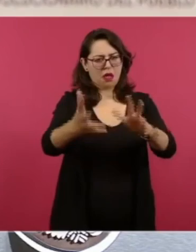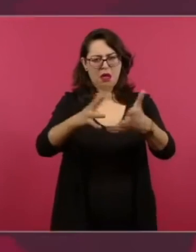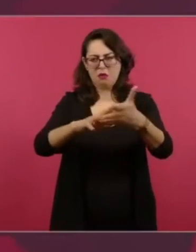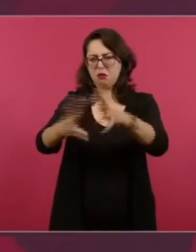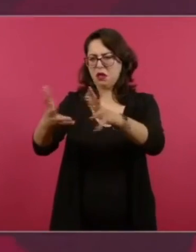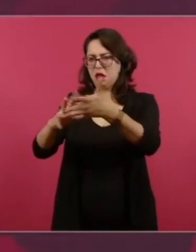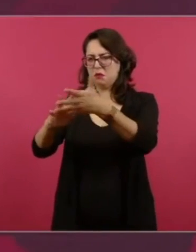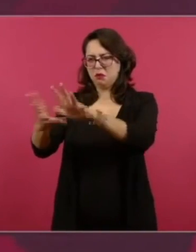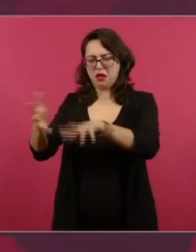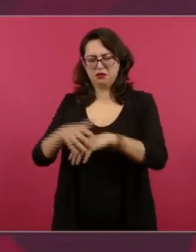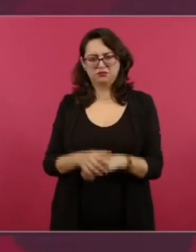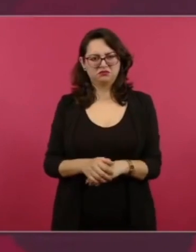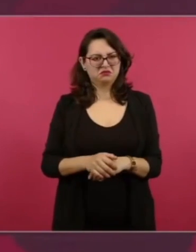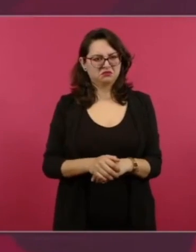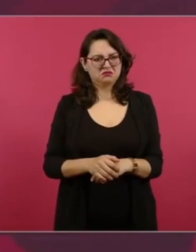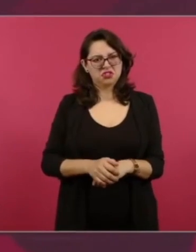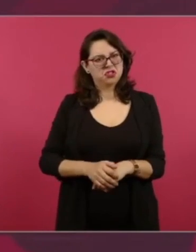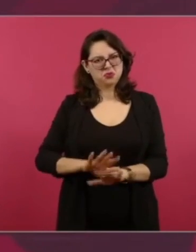más eficaz